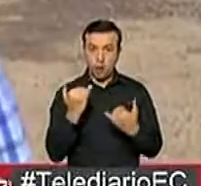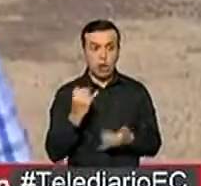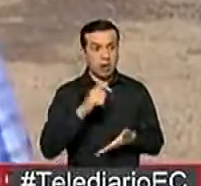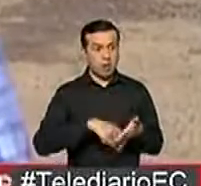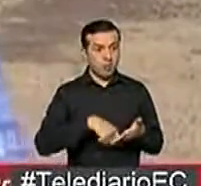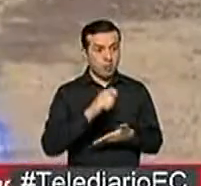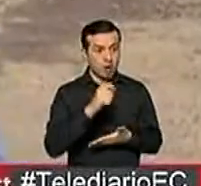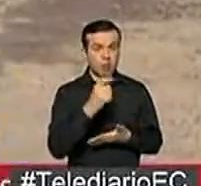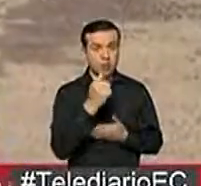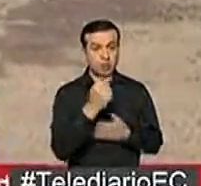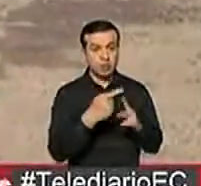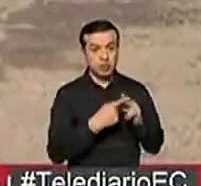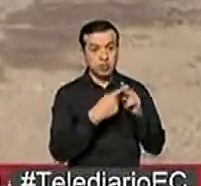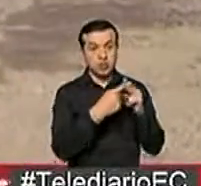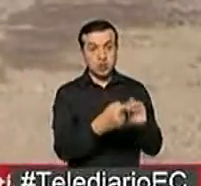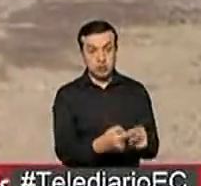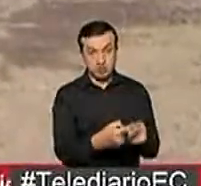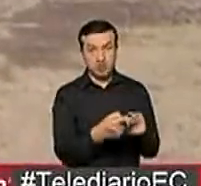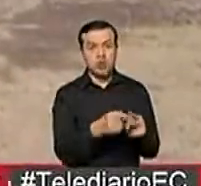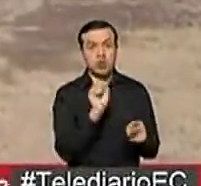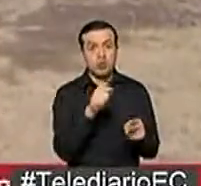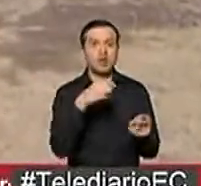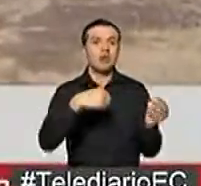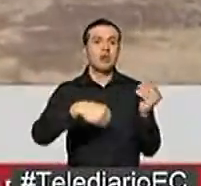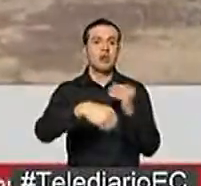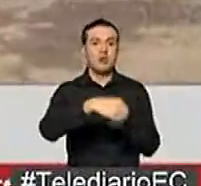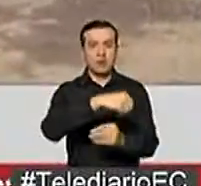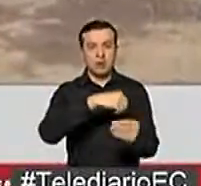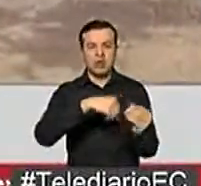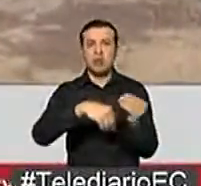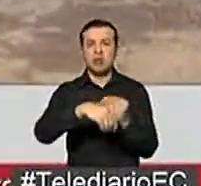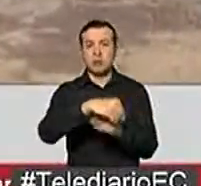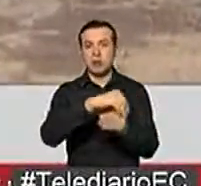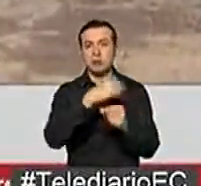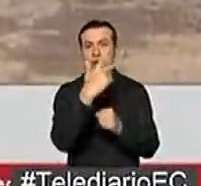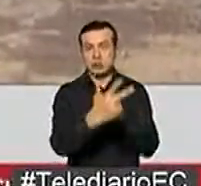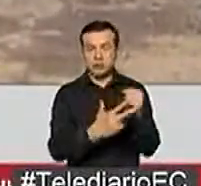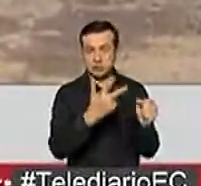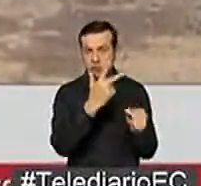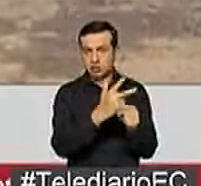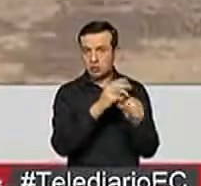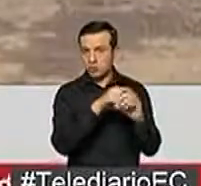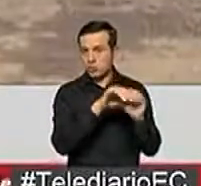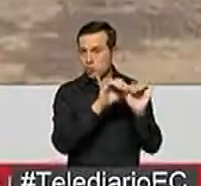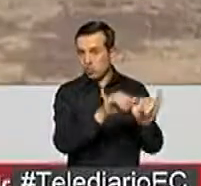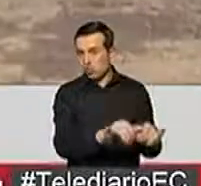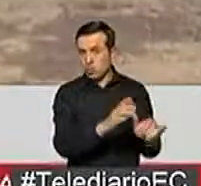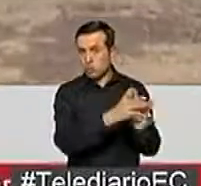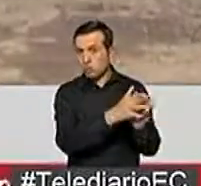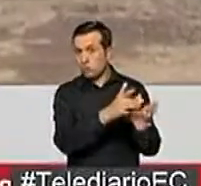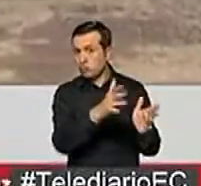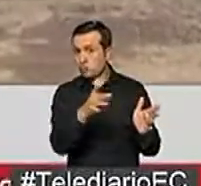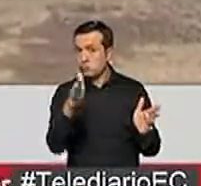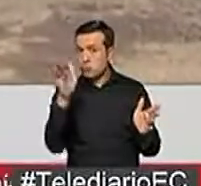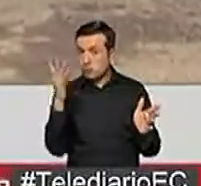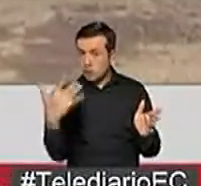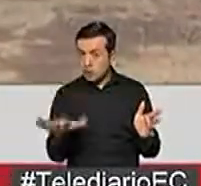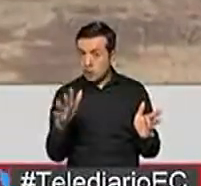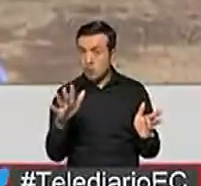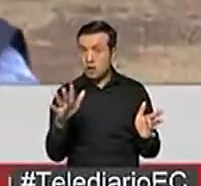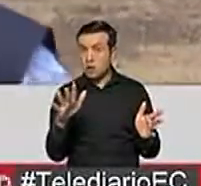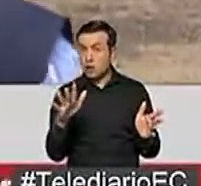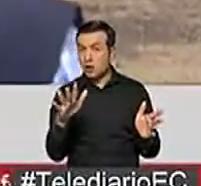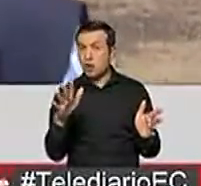y esa línea le queda, es revolvente, le queda a ellos por 3 años, para que una vez que ellos paguen